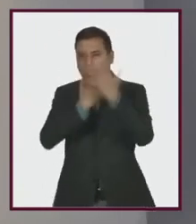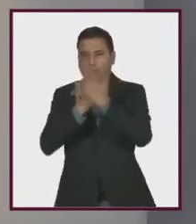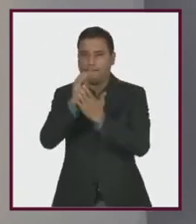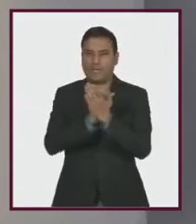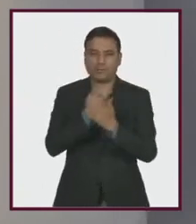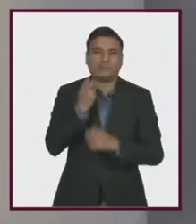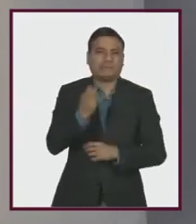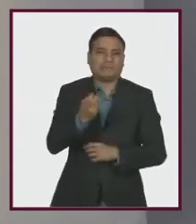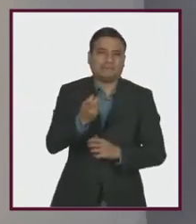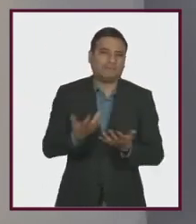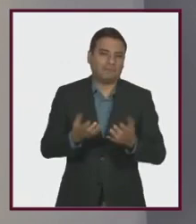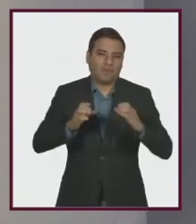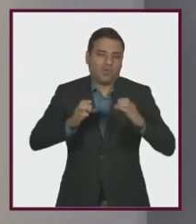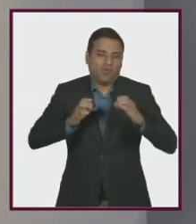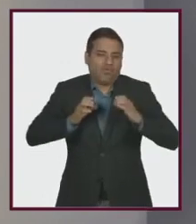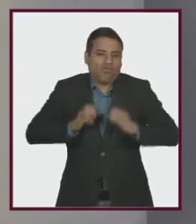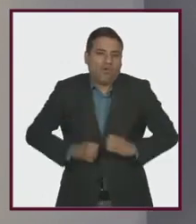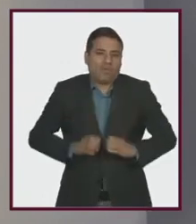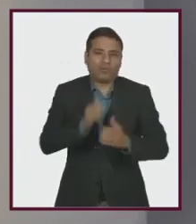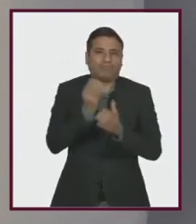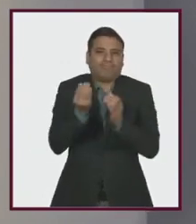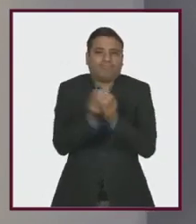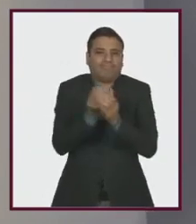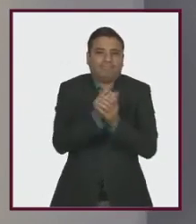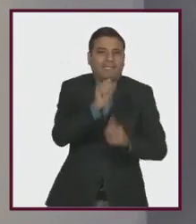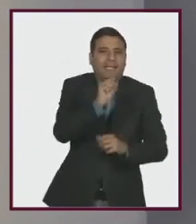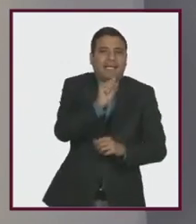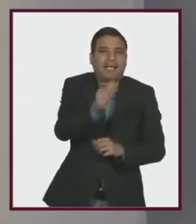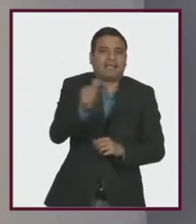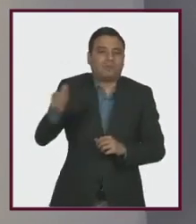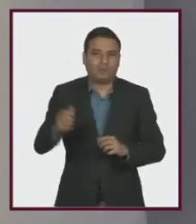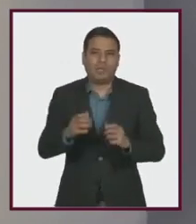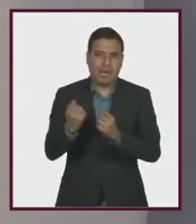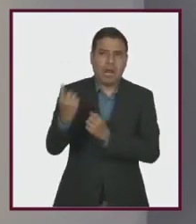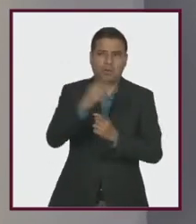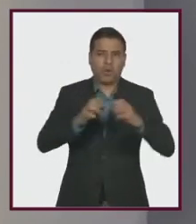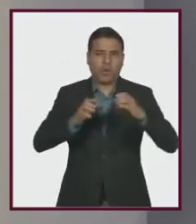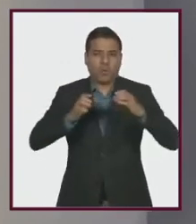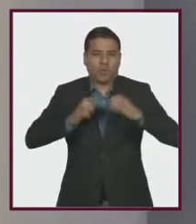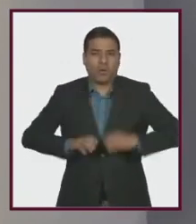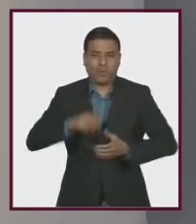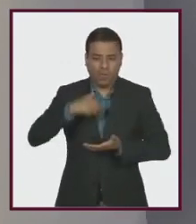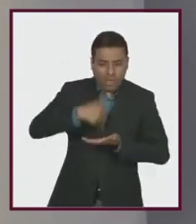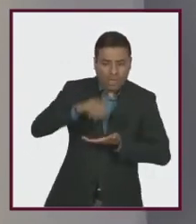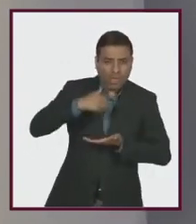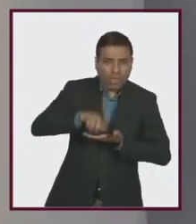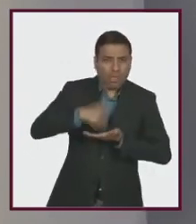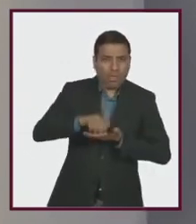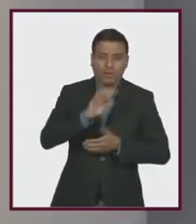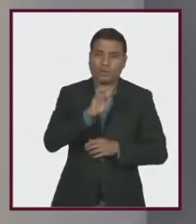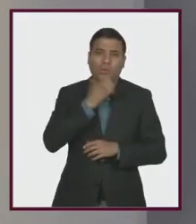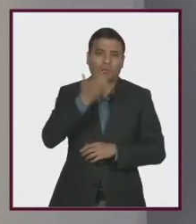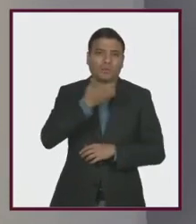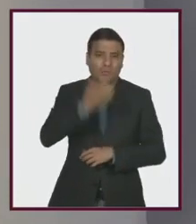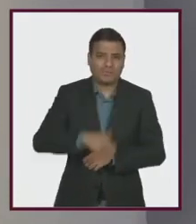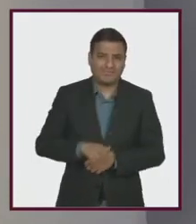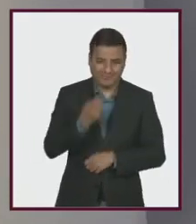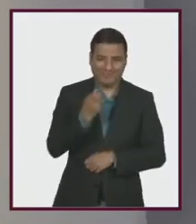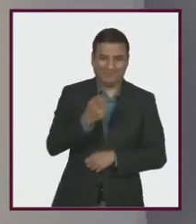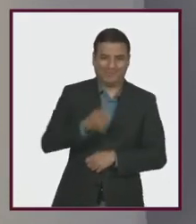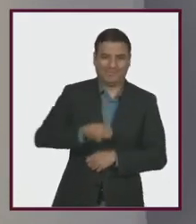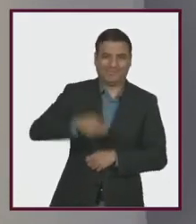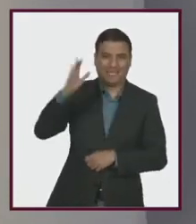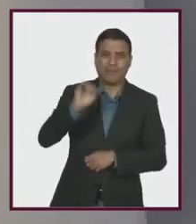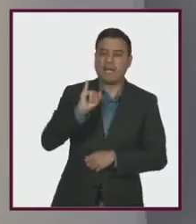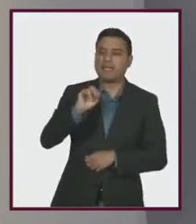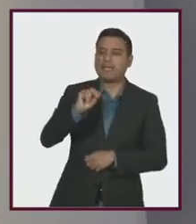sustancias que tenemos en nuestro cuerpo que nos ayudan a procesar el alcohol. Entonces eso también va a depender la intoxicación a partir de esto. Y también